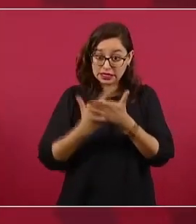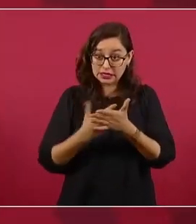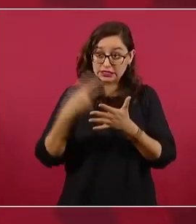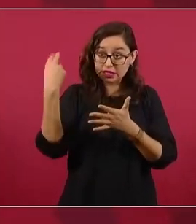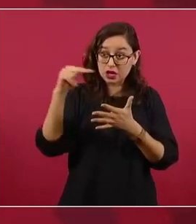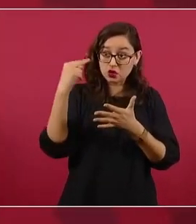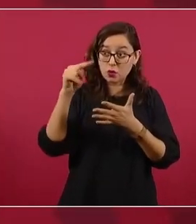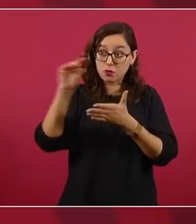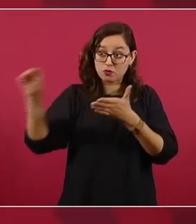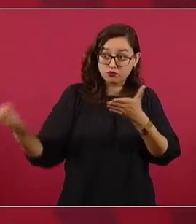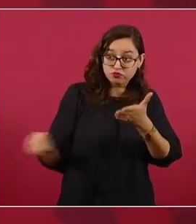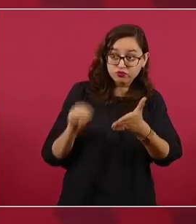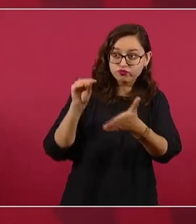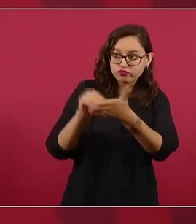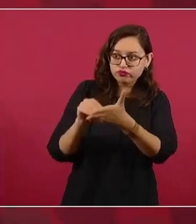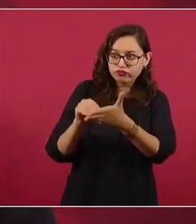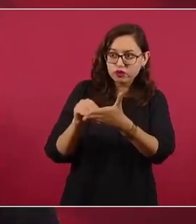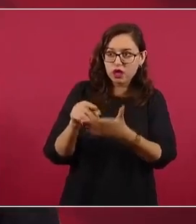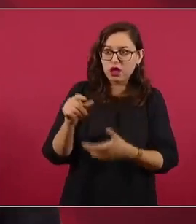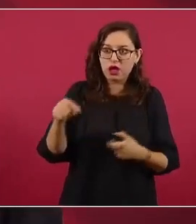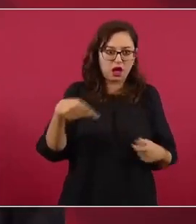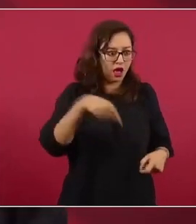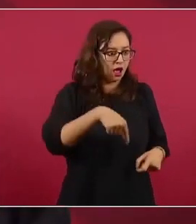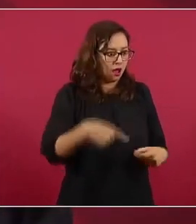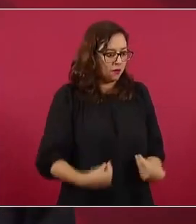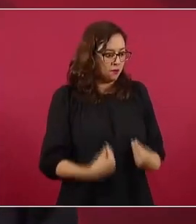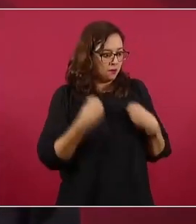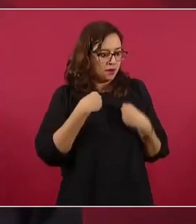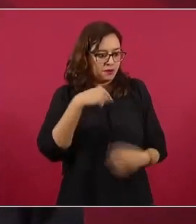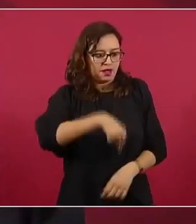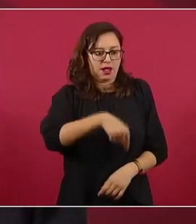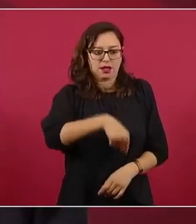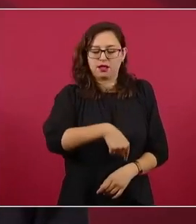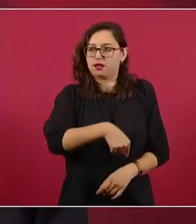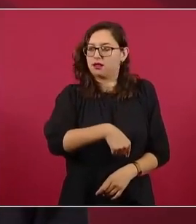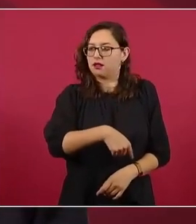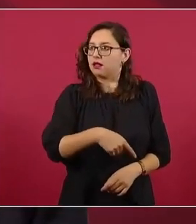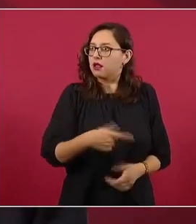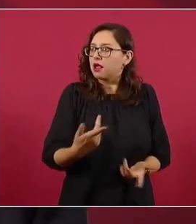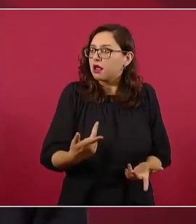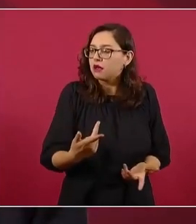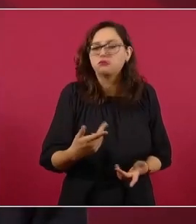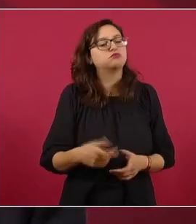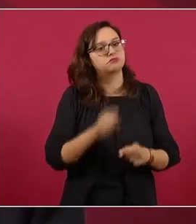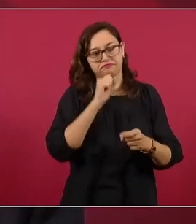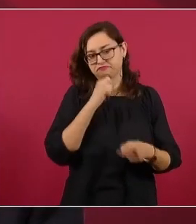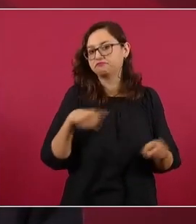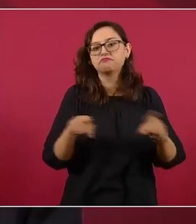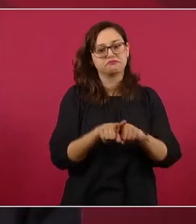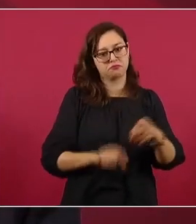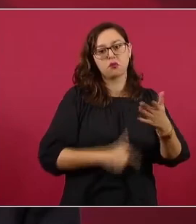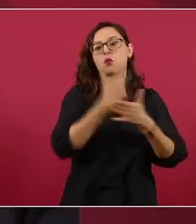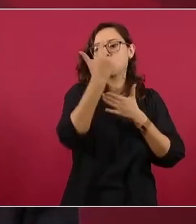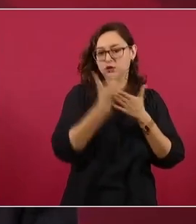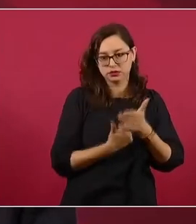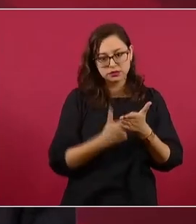bloqueadas a una determinada persona relacionada con México.